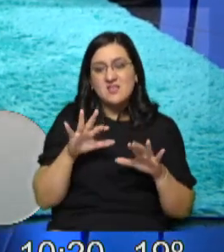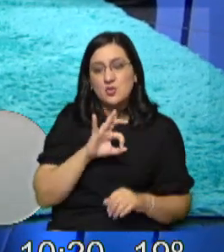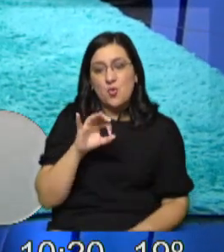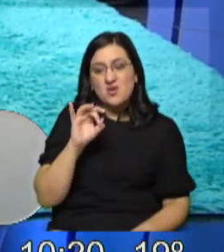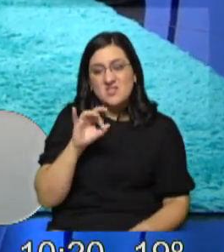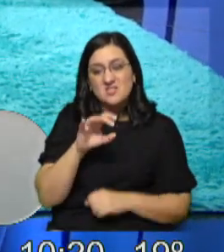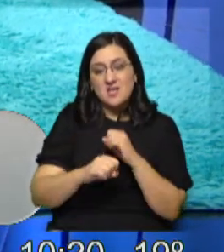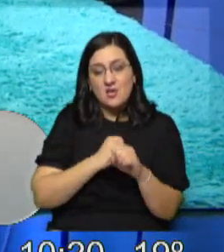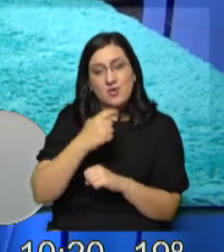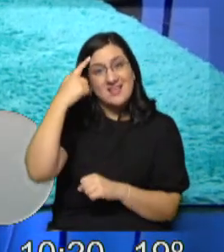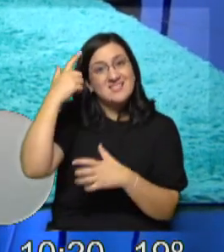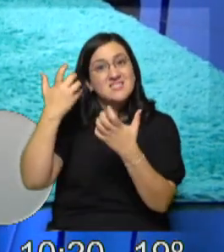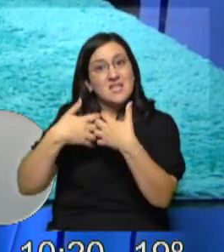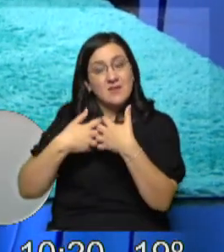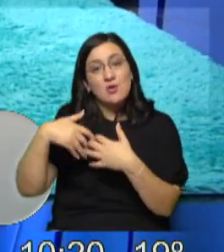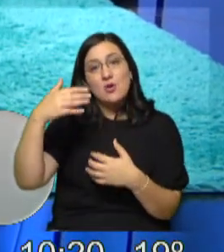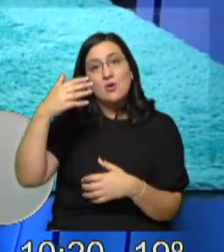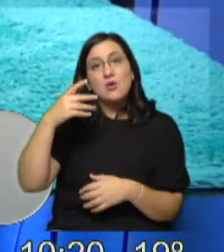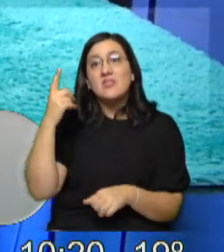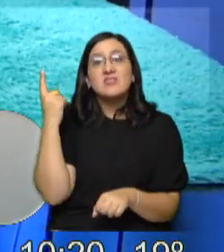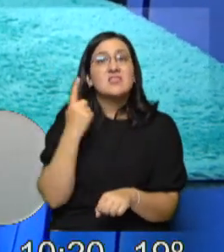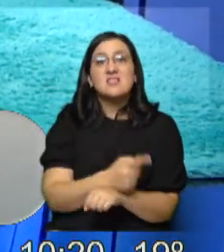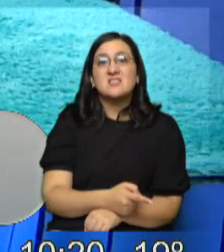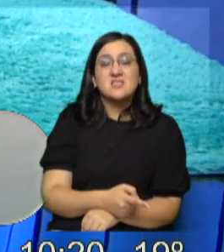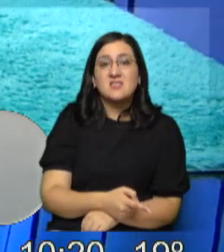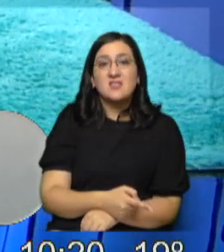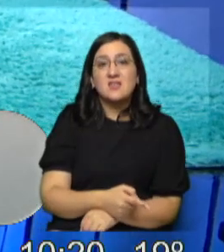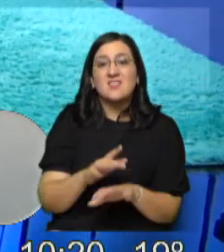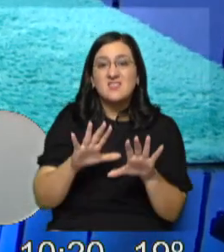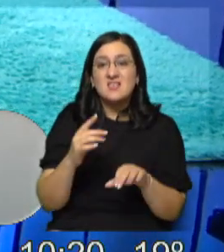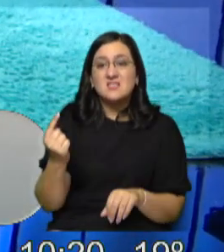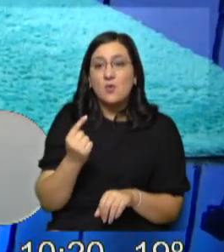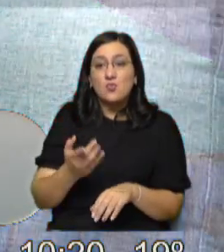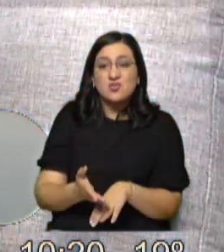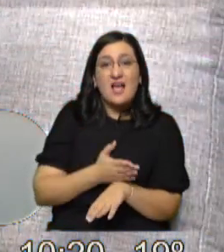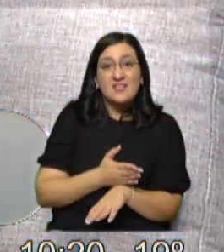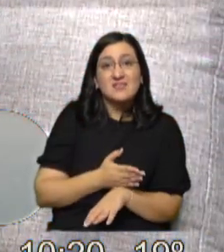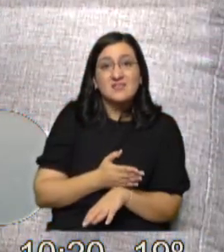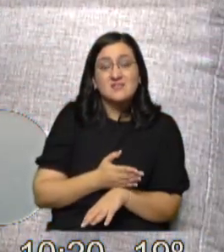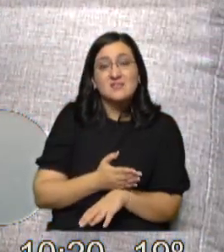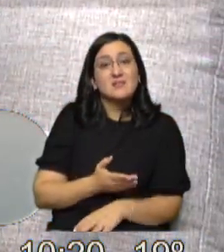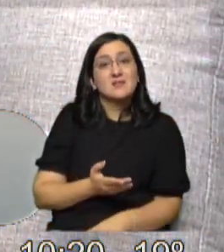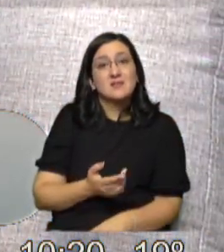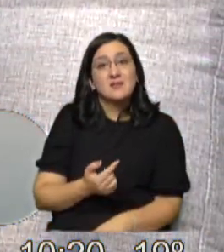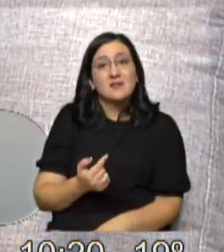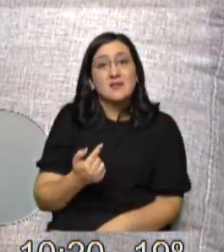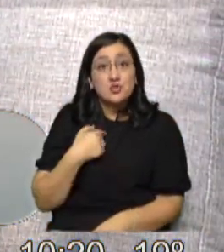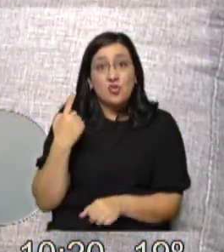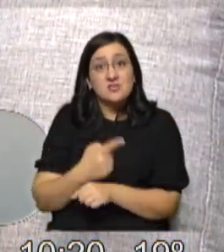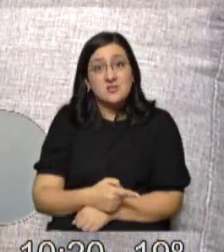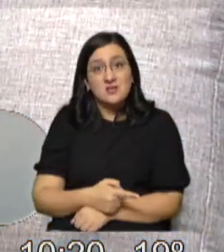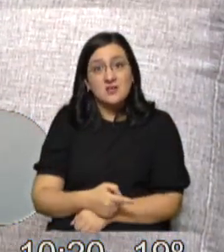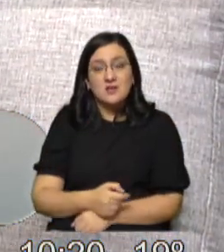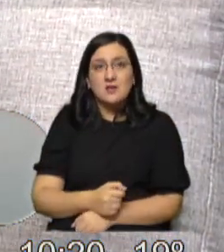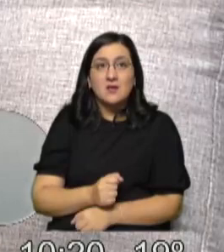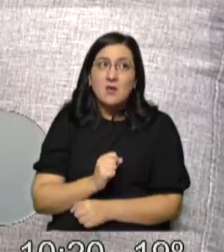que el cerebro sabe, toma decisiones por mí casi hasta 10 segundos antes que yo sea consciente que la voy a tomar. Mirá. Entonces, uno podría